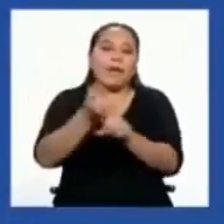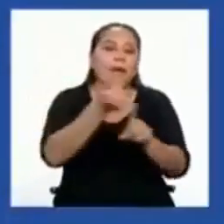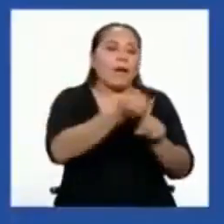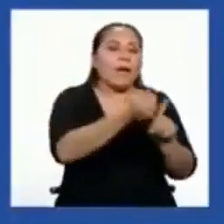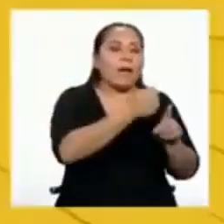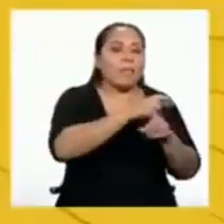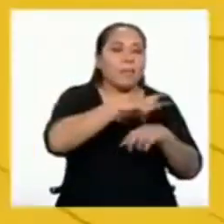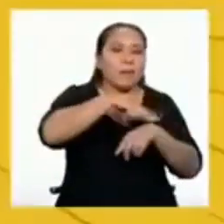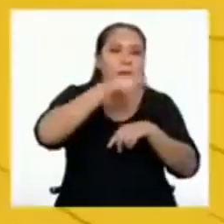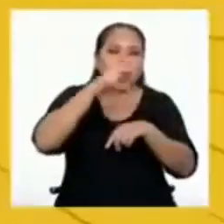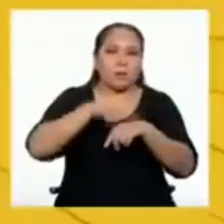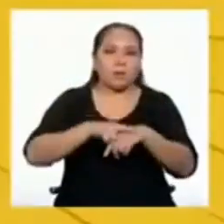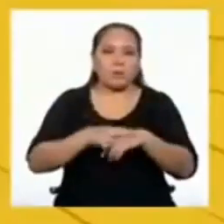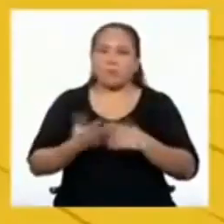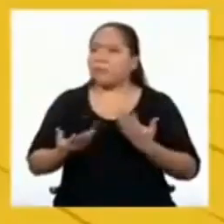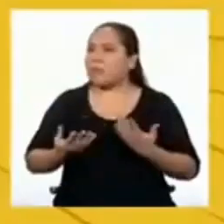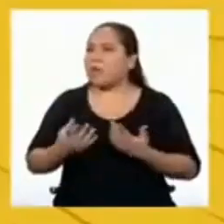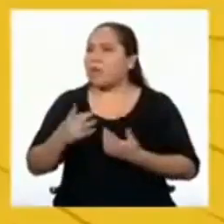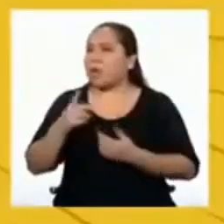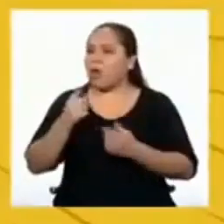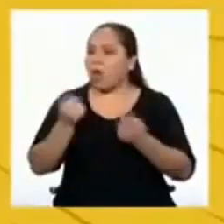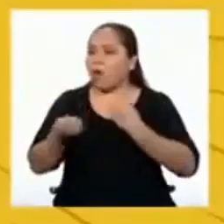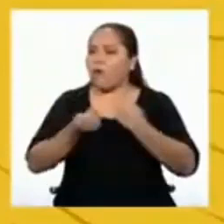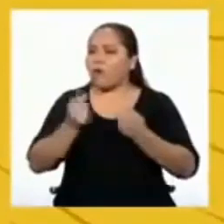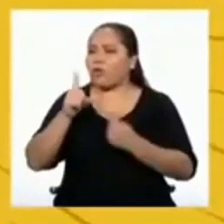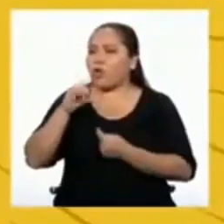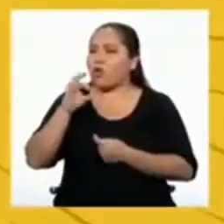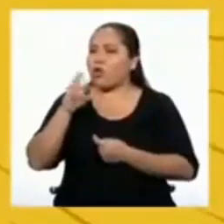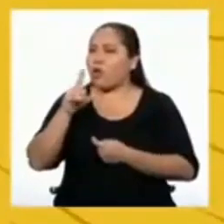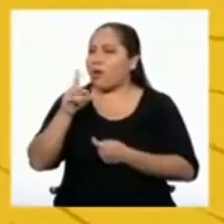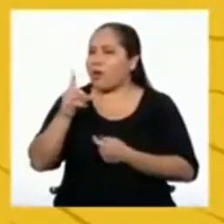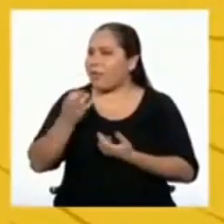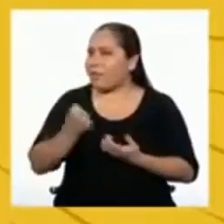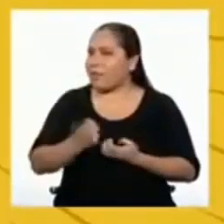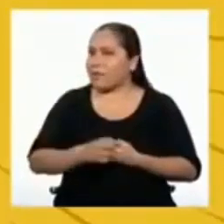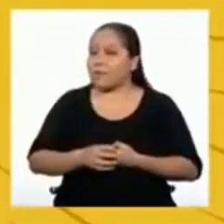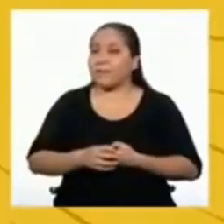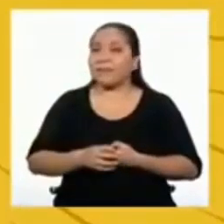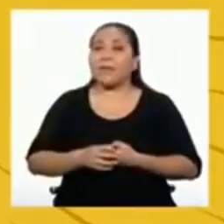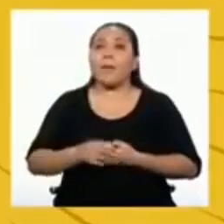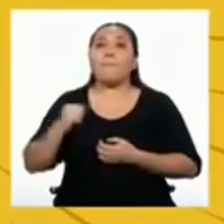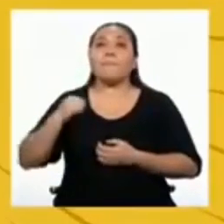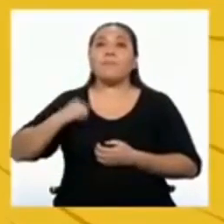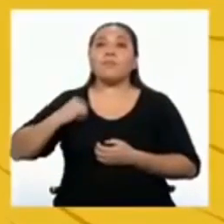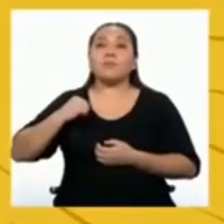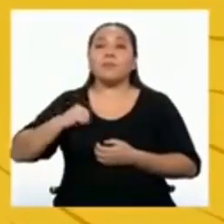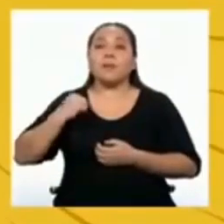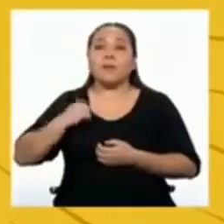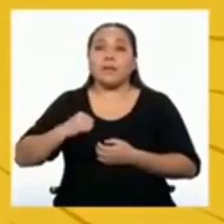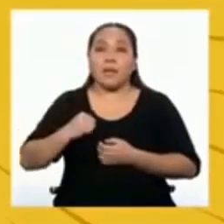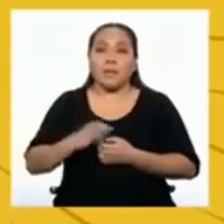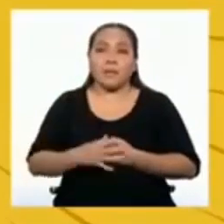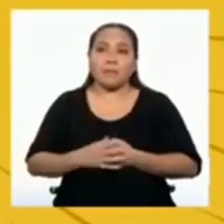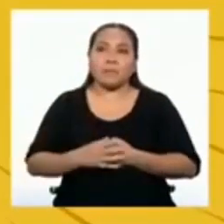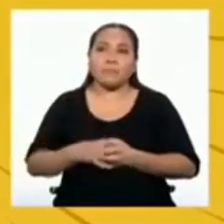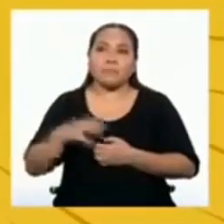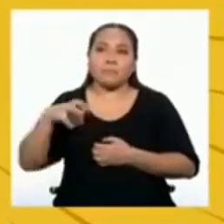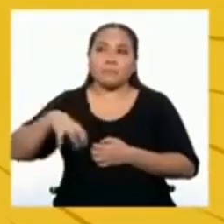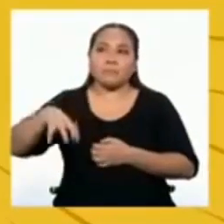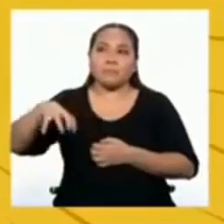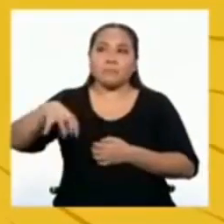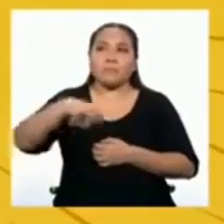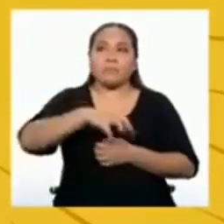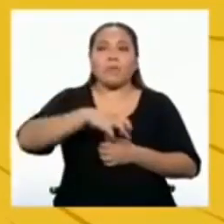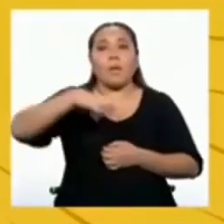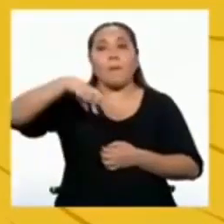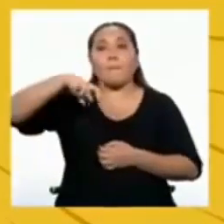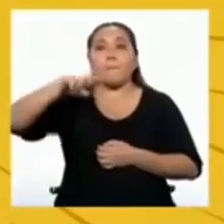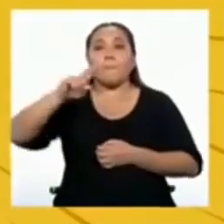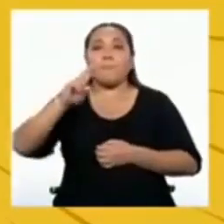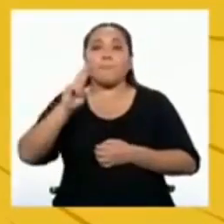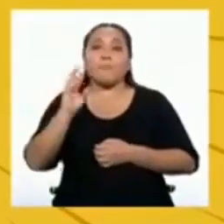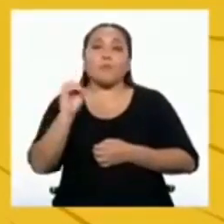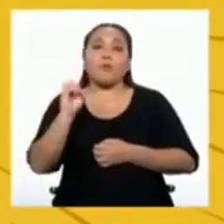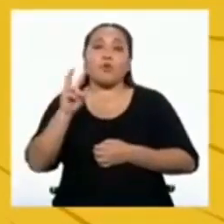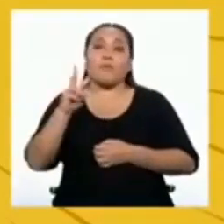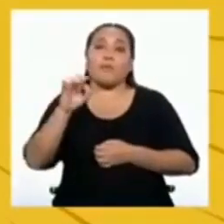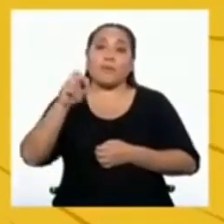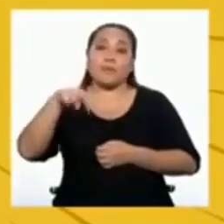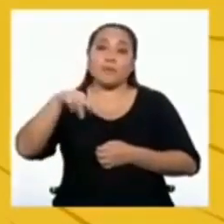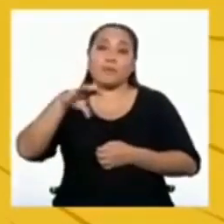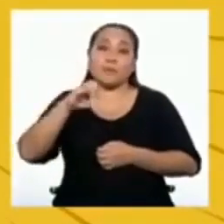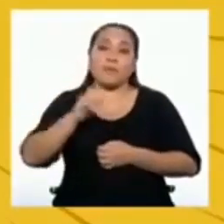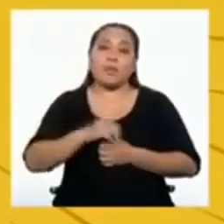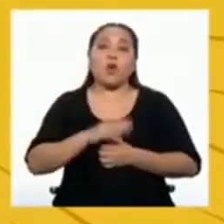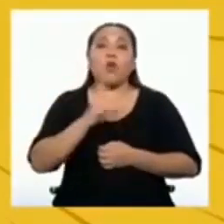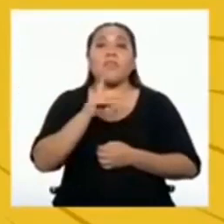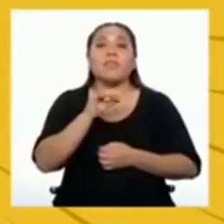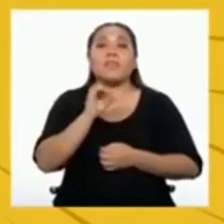gobiernos locales? Los gobiernos locales son las municipalidades, tanto provinciales como distritales, y aquí